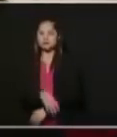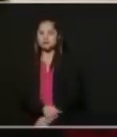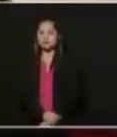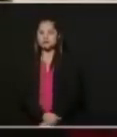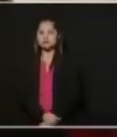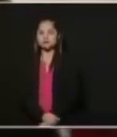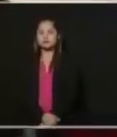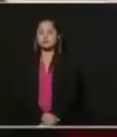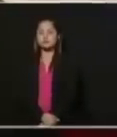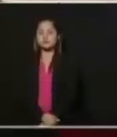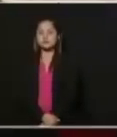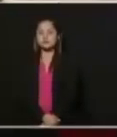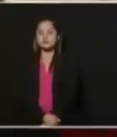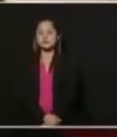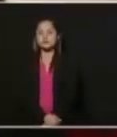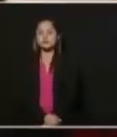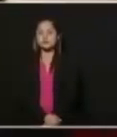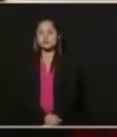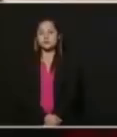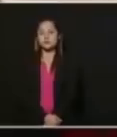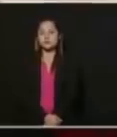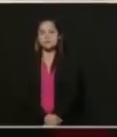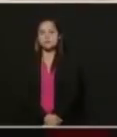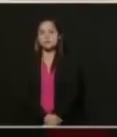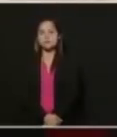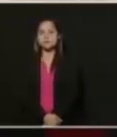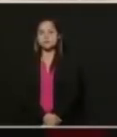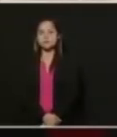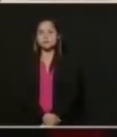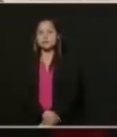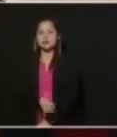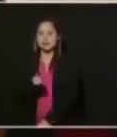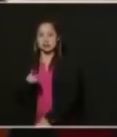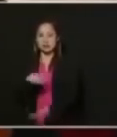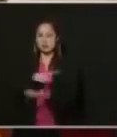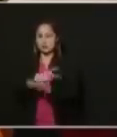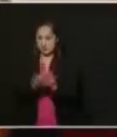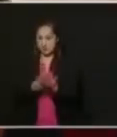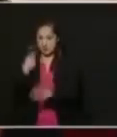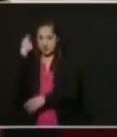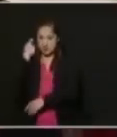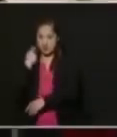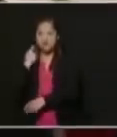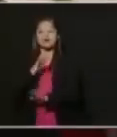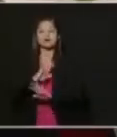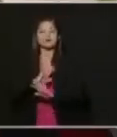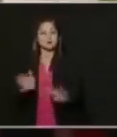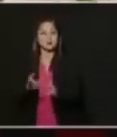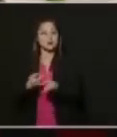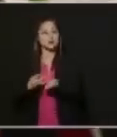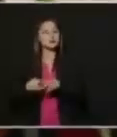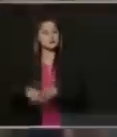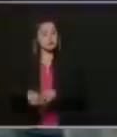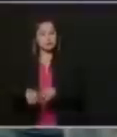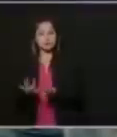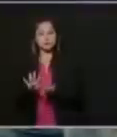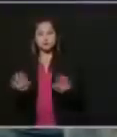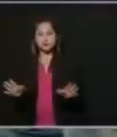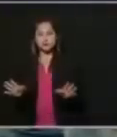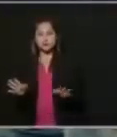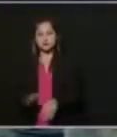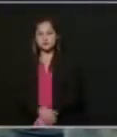ya se comenzó con este programa. Les diría que ya hasta